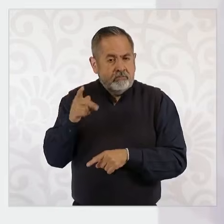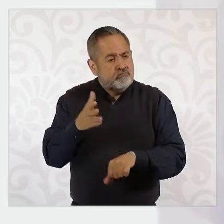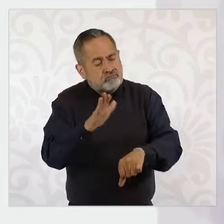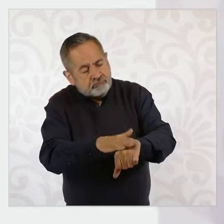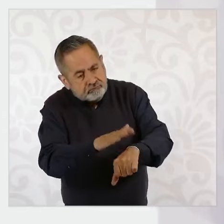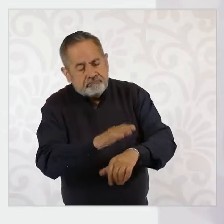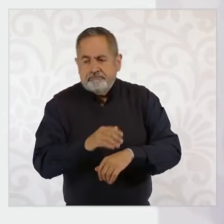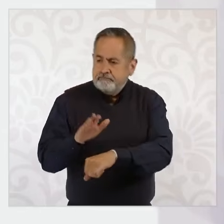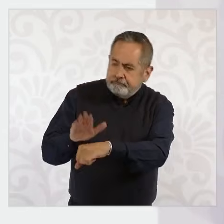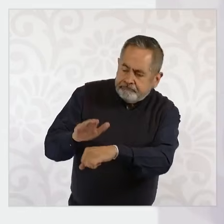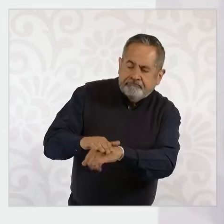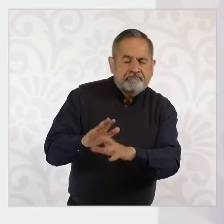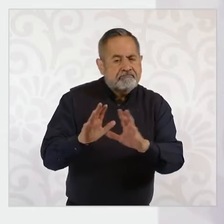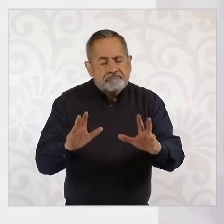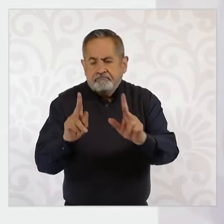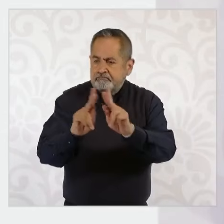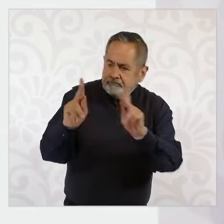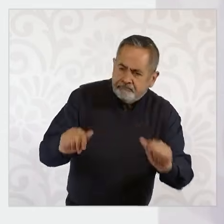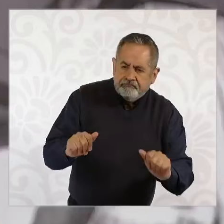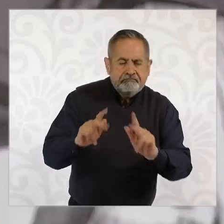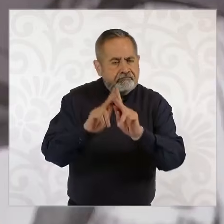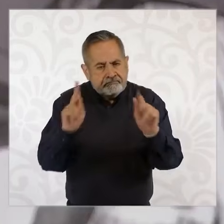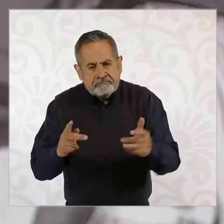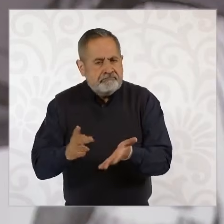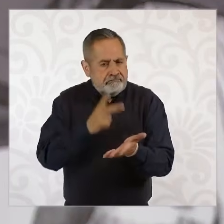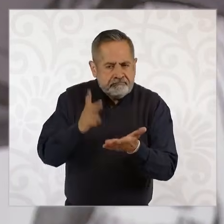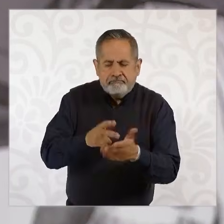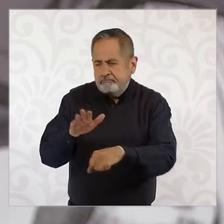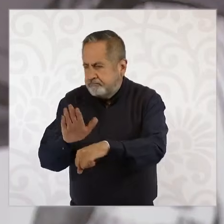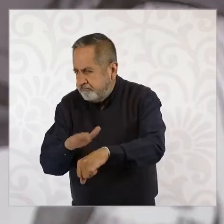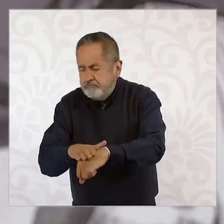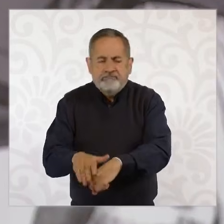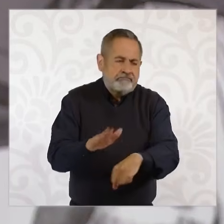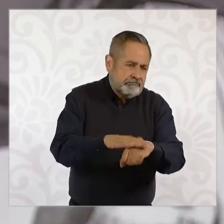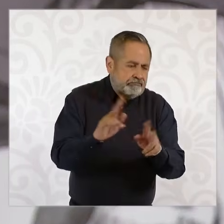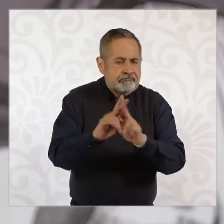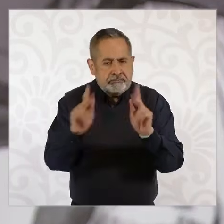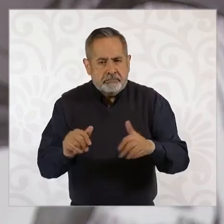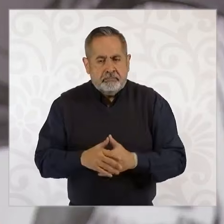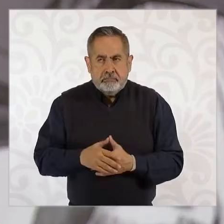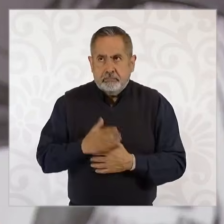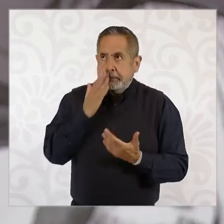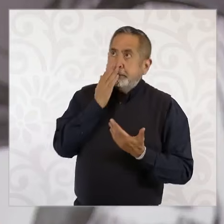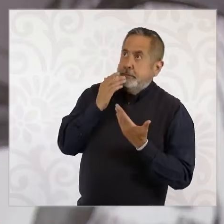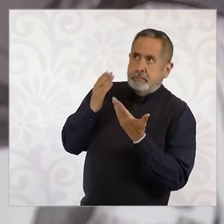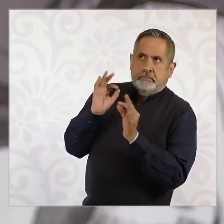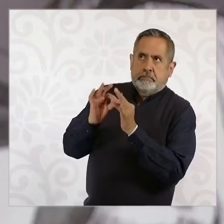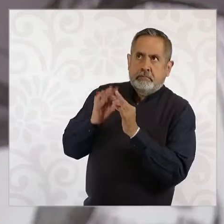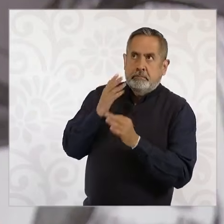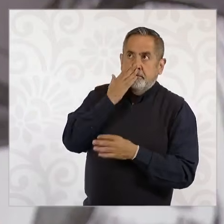llamando permanentemente a la paz, que es algo que nosotros celebramos,